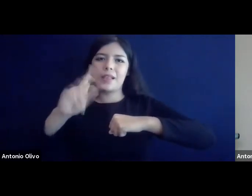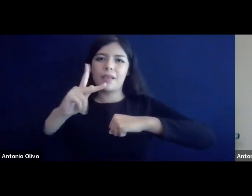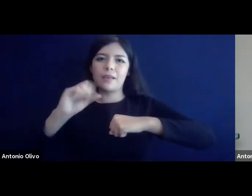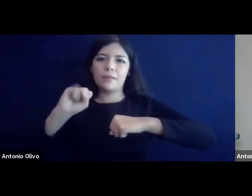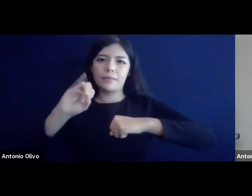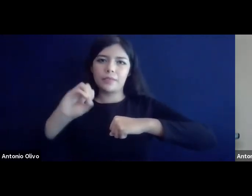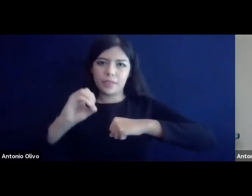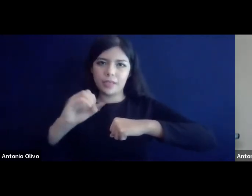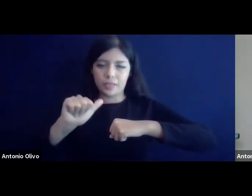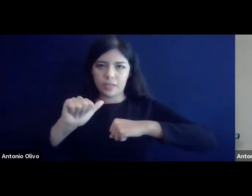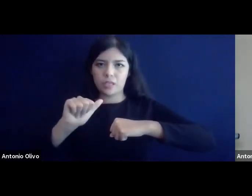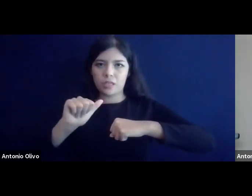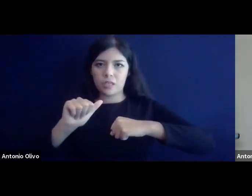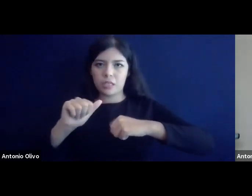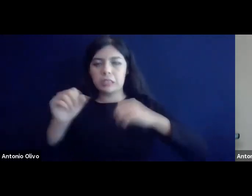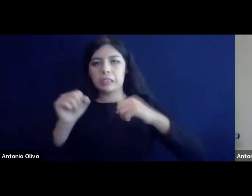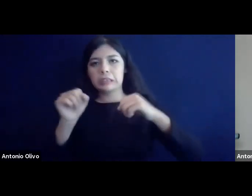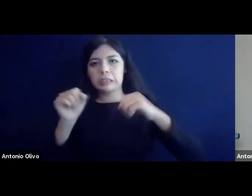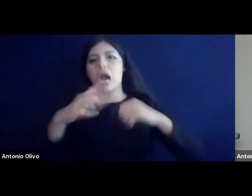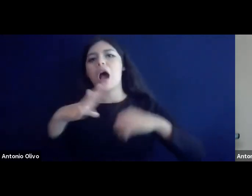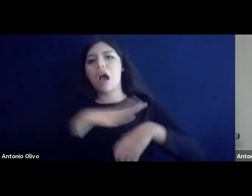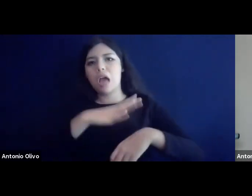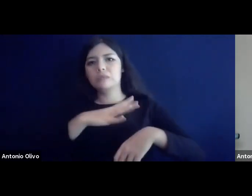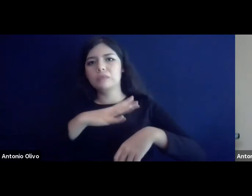y al final de cuentas es